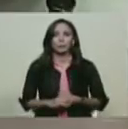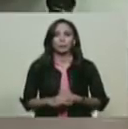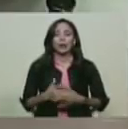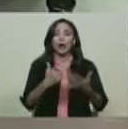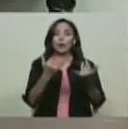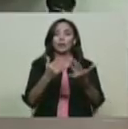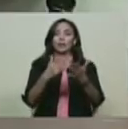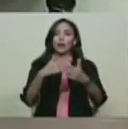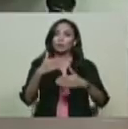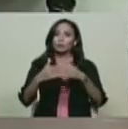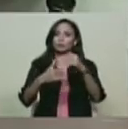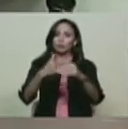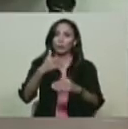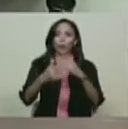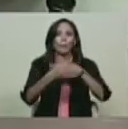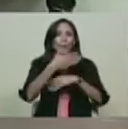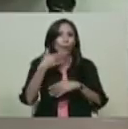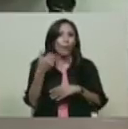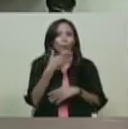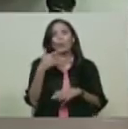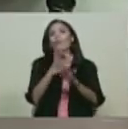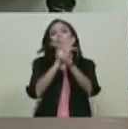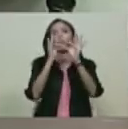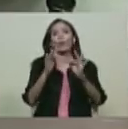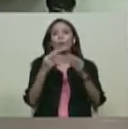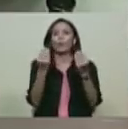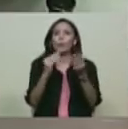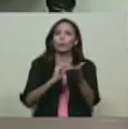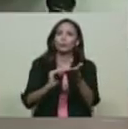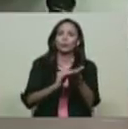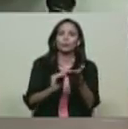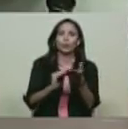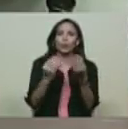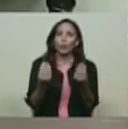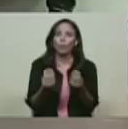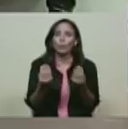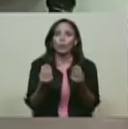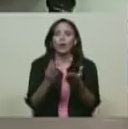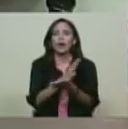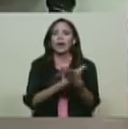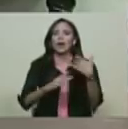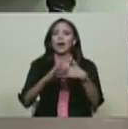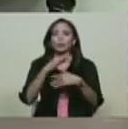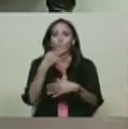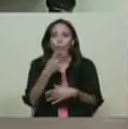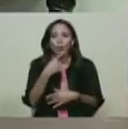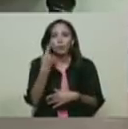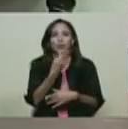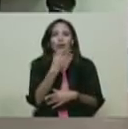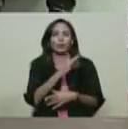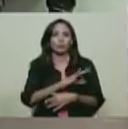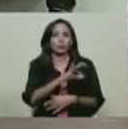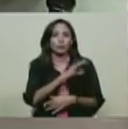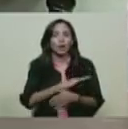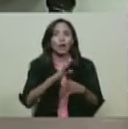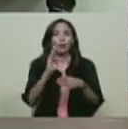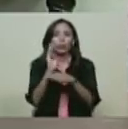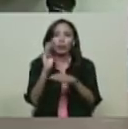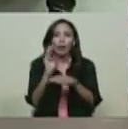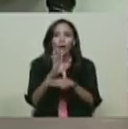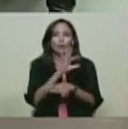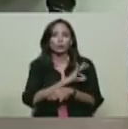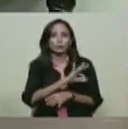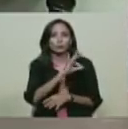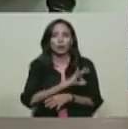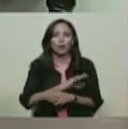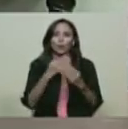vamos derrotando, la mejor política económica es una poderosa política social de protección, seguridad social, y para